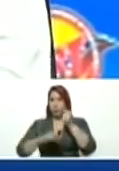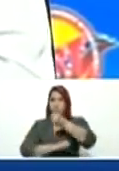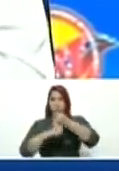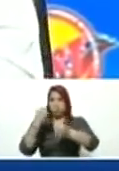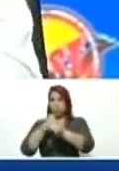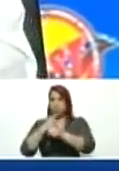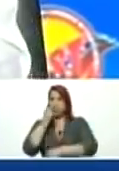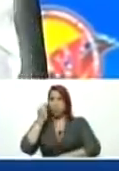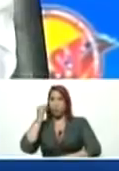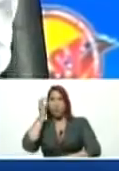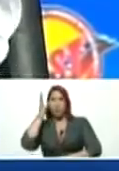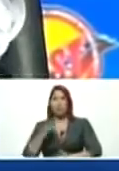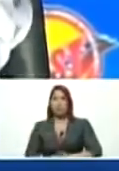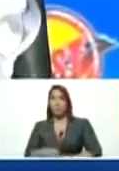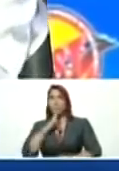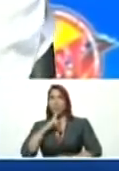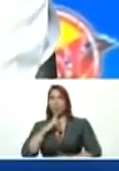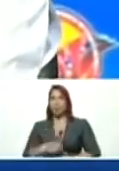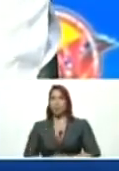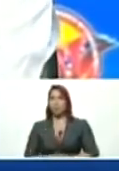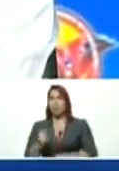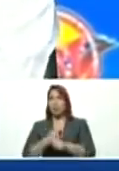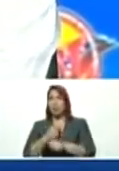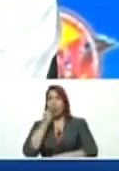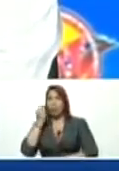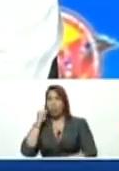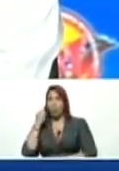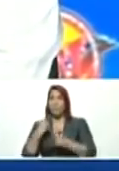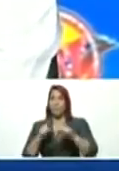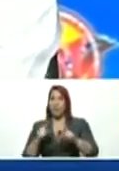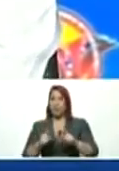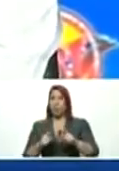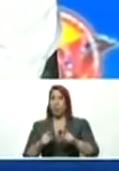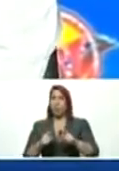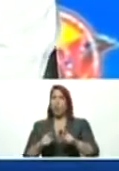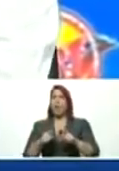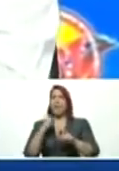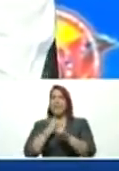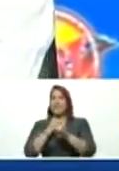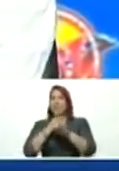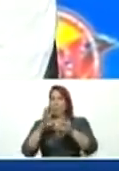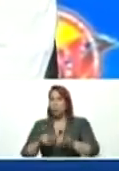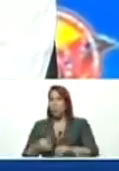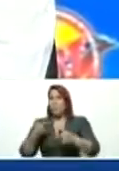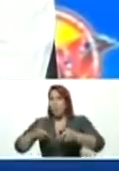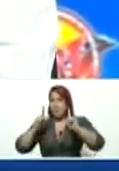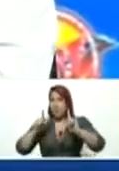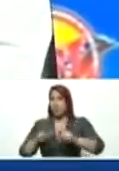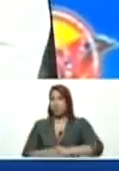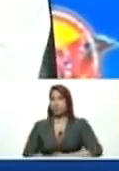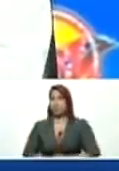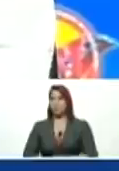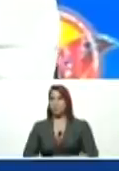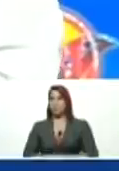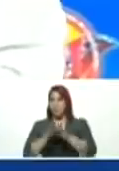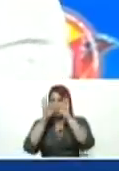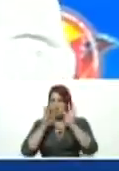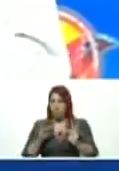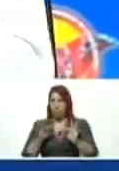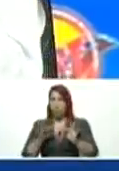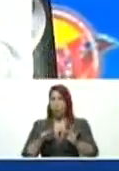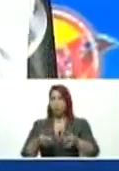trabajadores la creación de un banco de los trabajadores pero digital un banco digital que nos permita de manera prevista